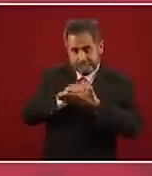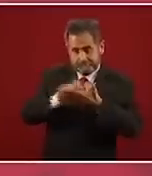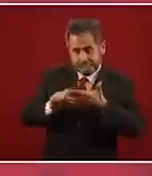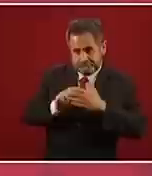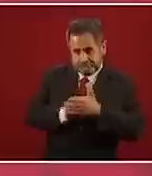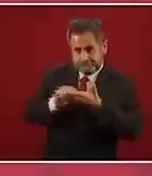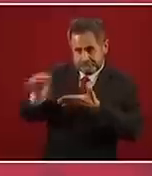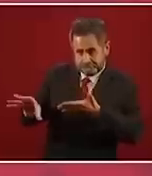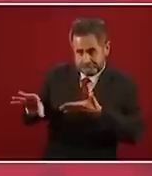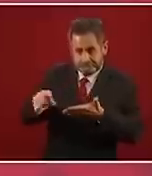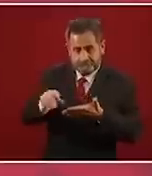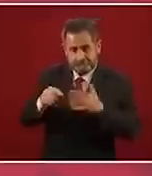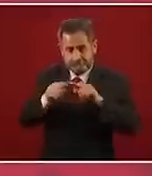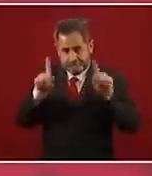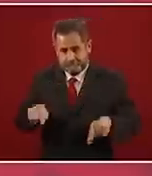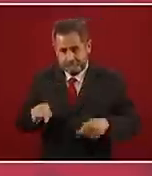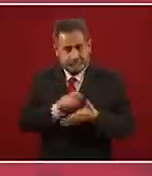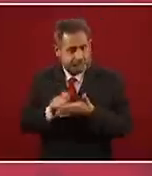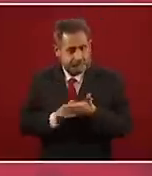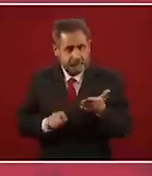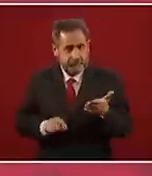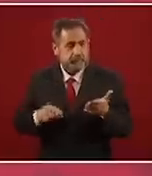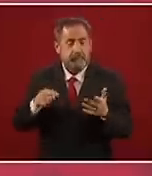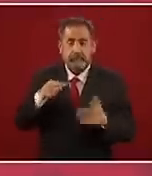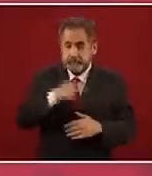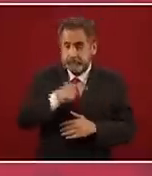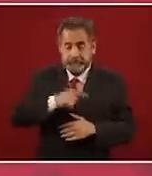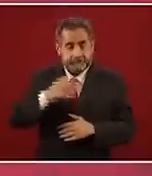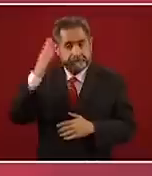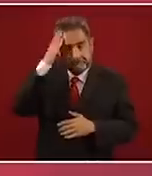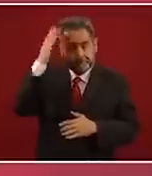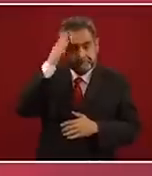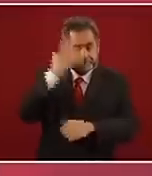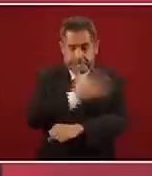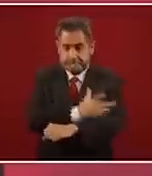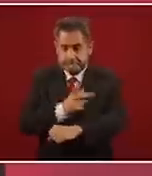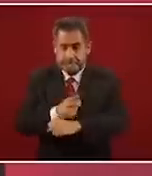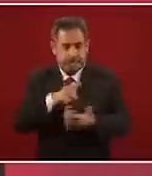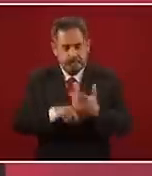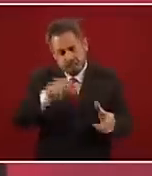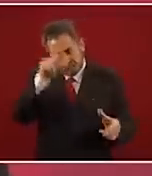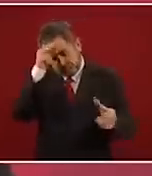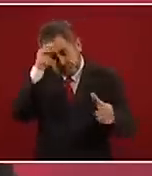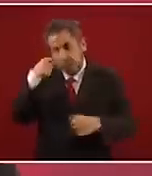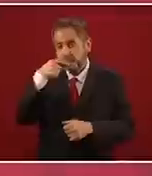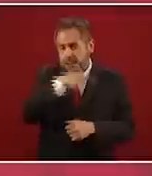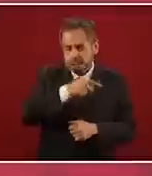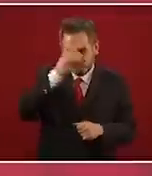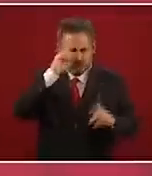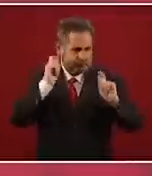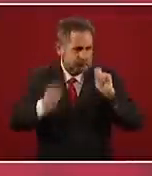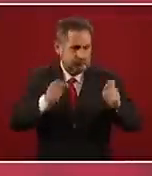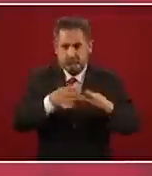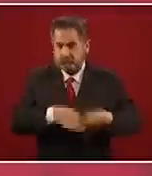pues el dirigente moral, el intelectual